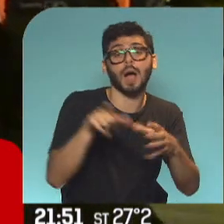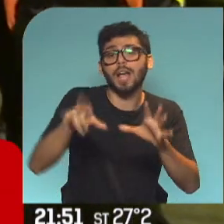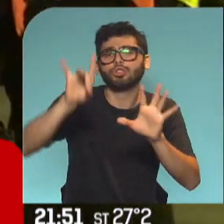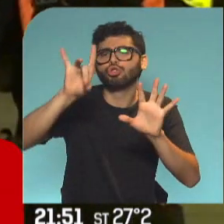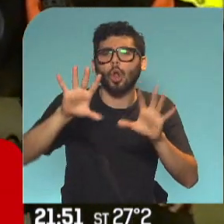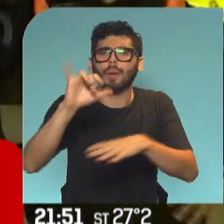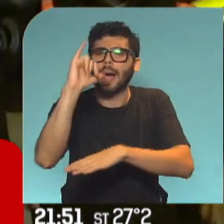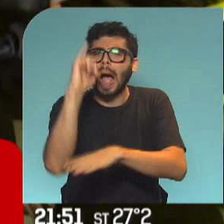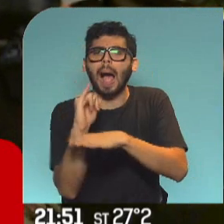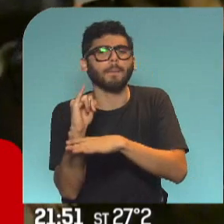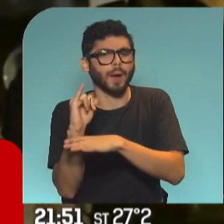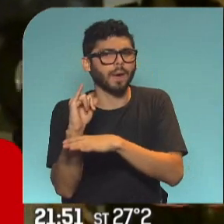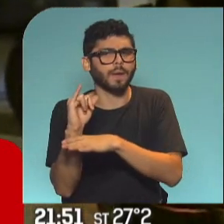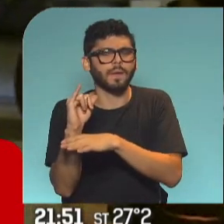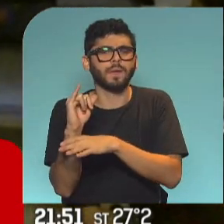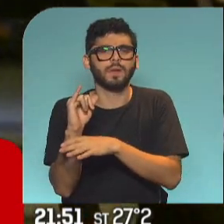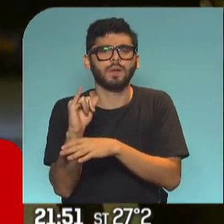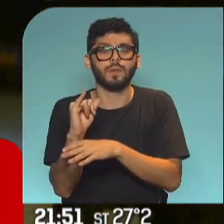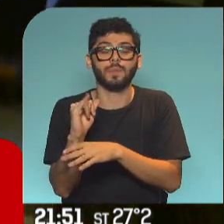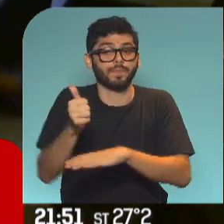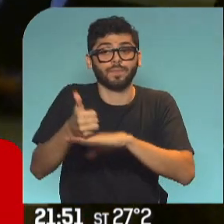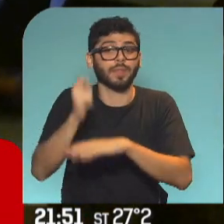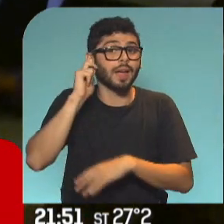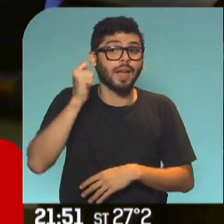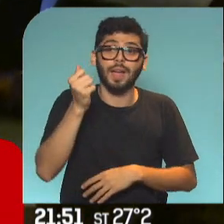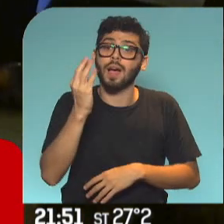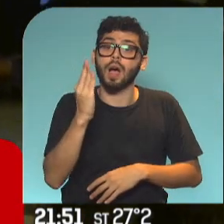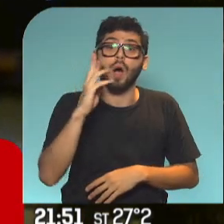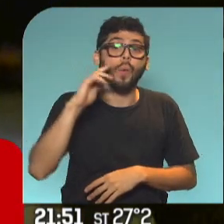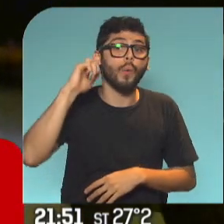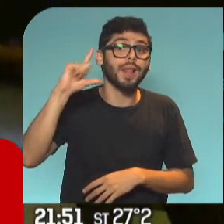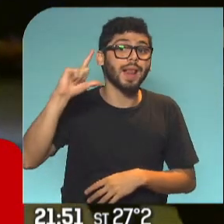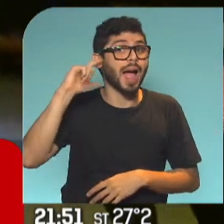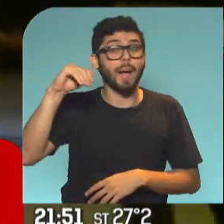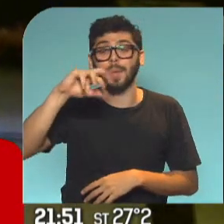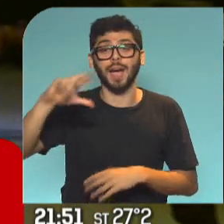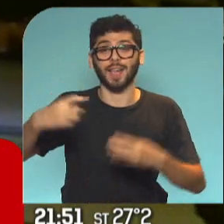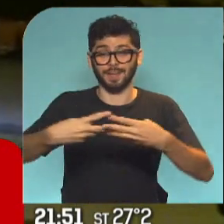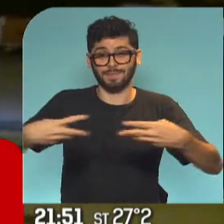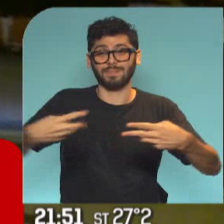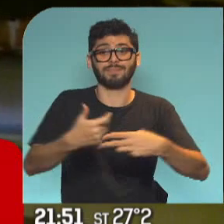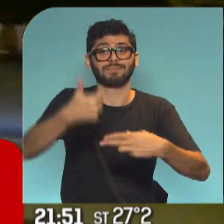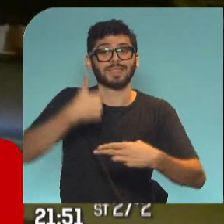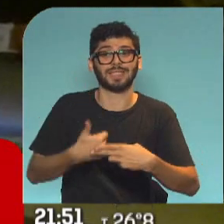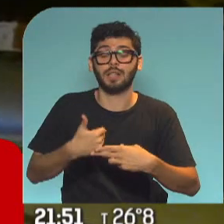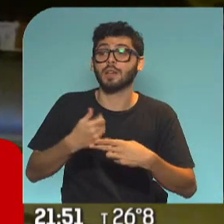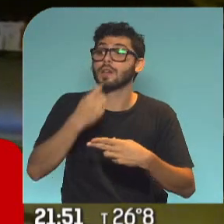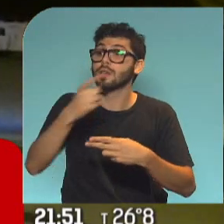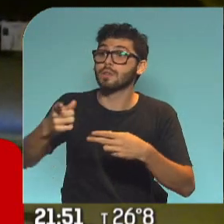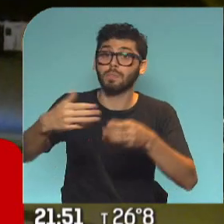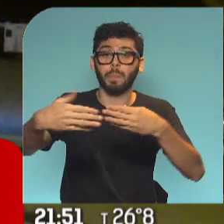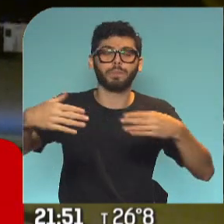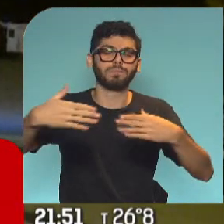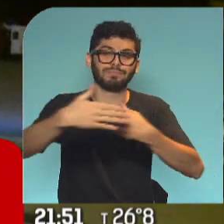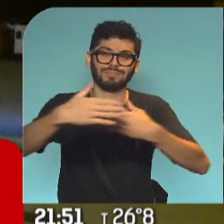las cámaras. Gabriel Gamarra espera del otro lado, ya cuando salgan de la pista y